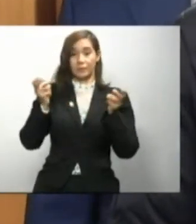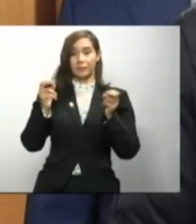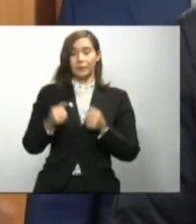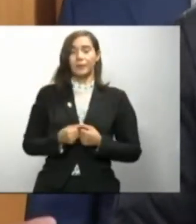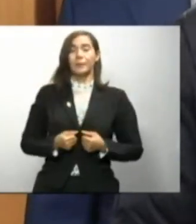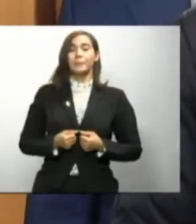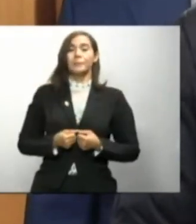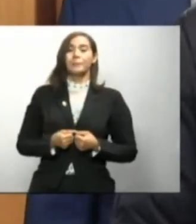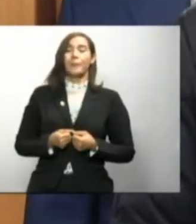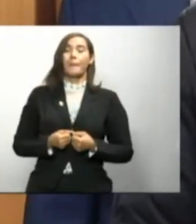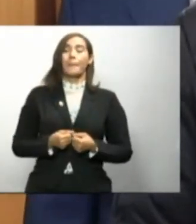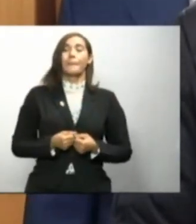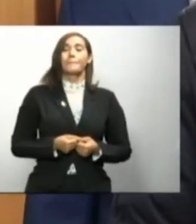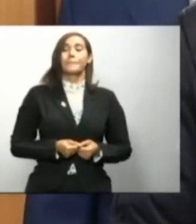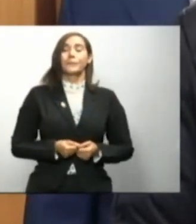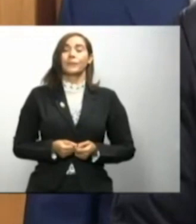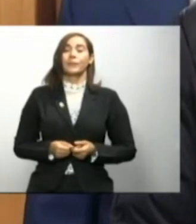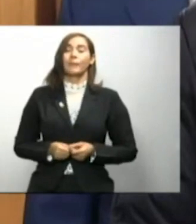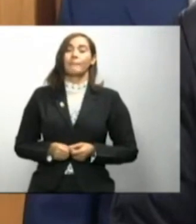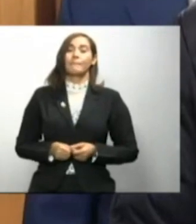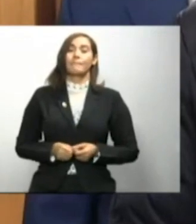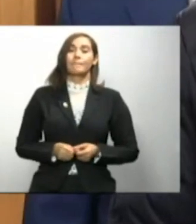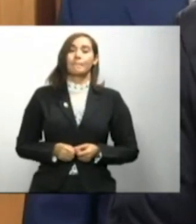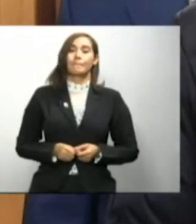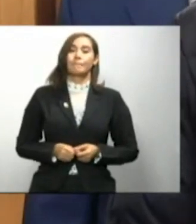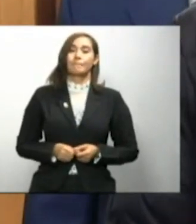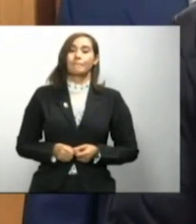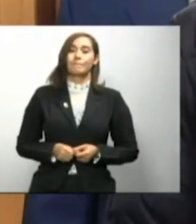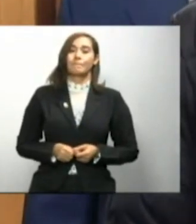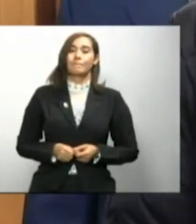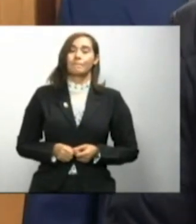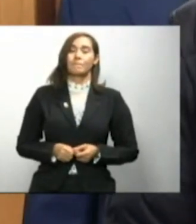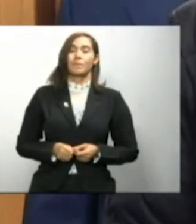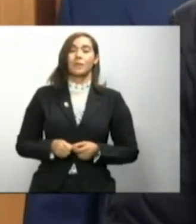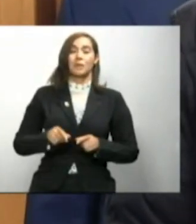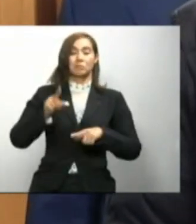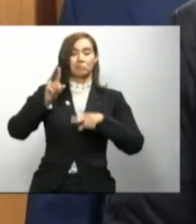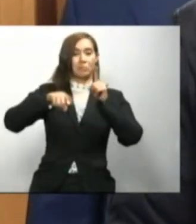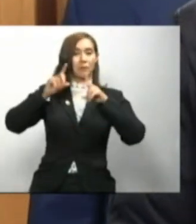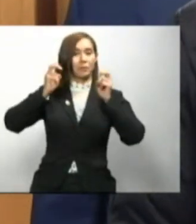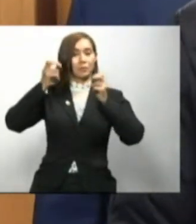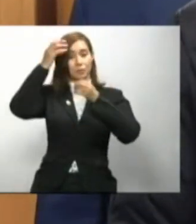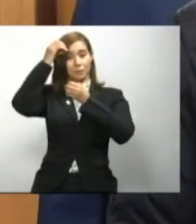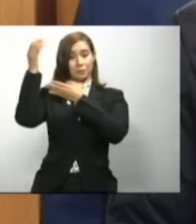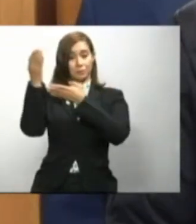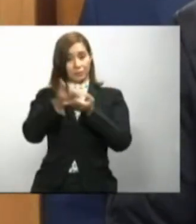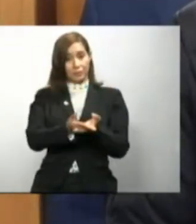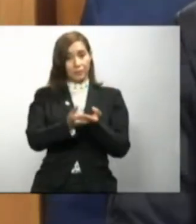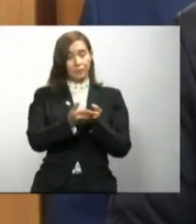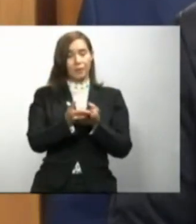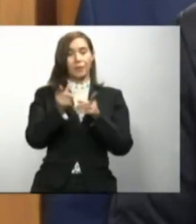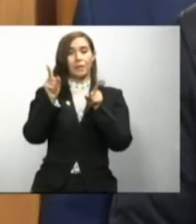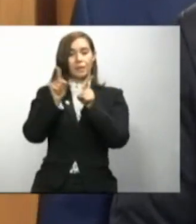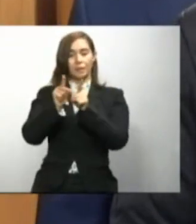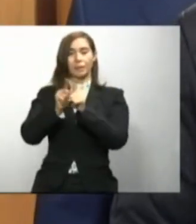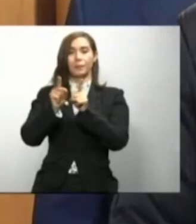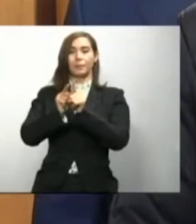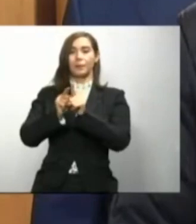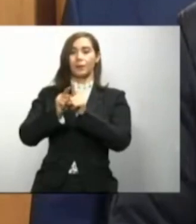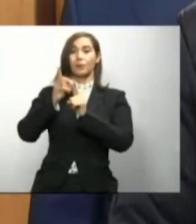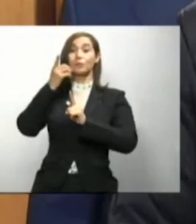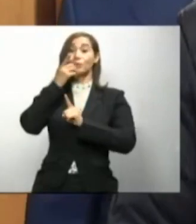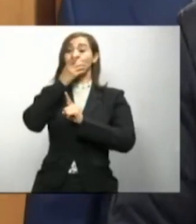los diversos temas que eso que yo no nos informan y la otros dominicanos destacados